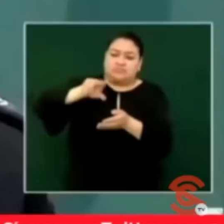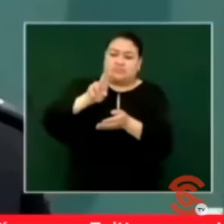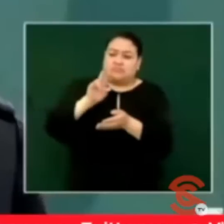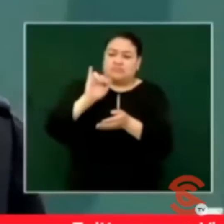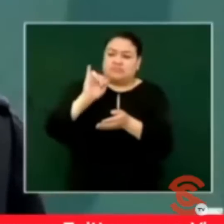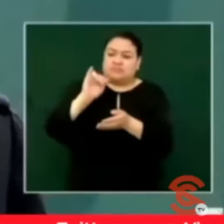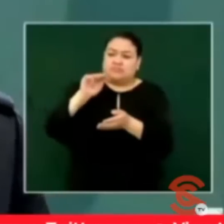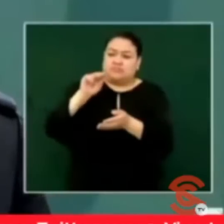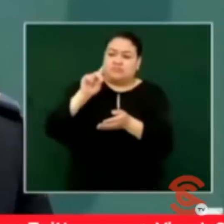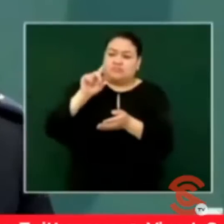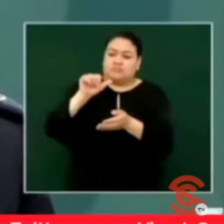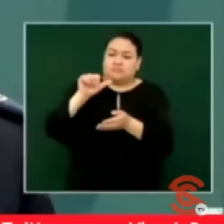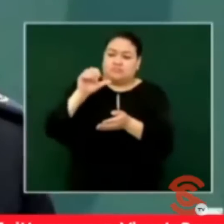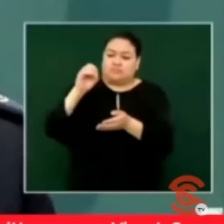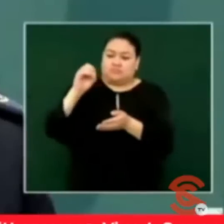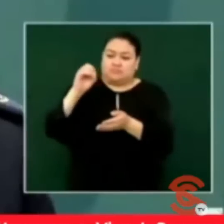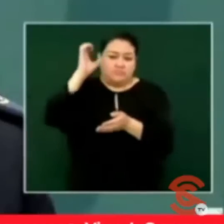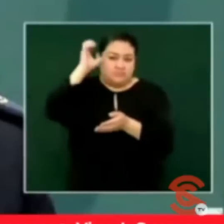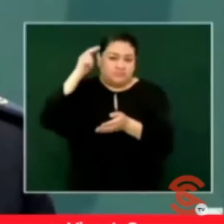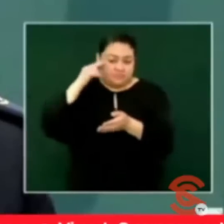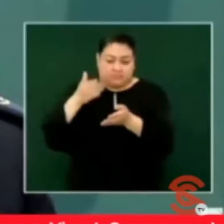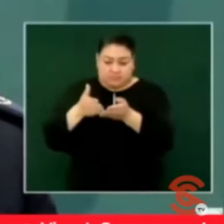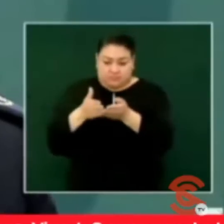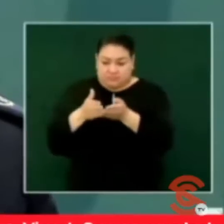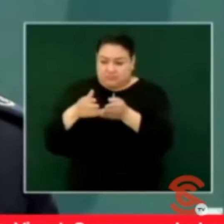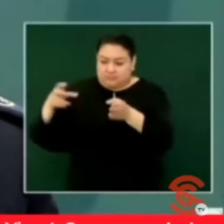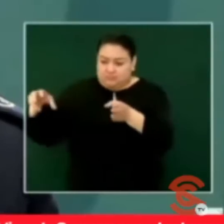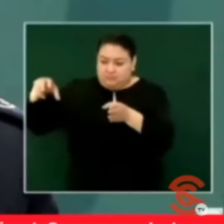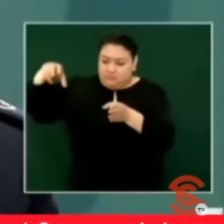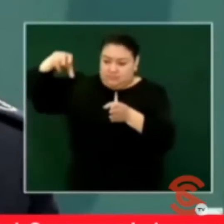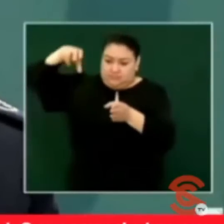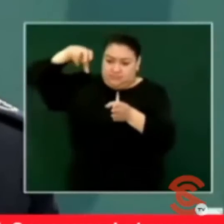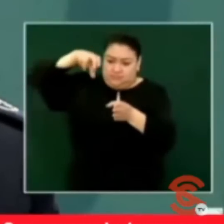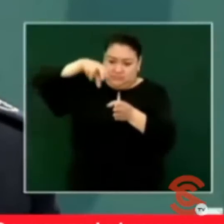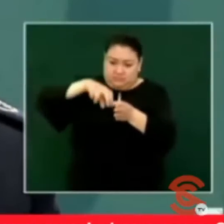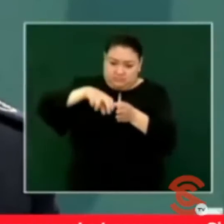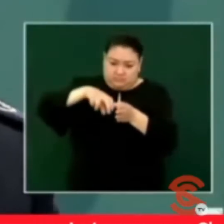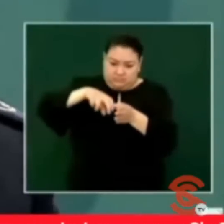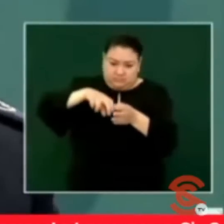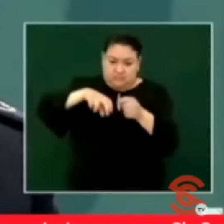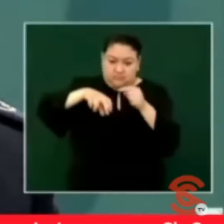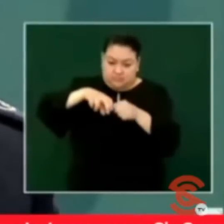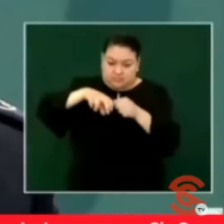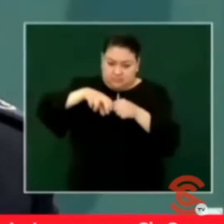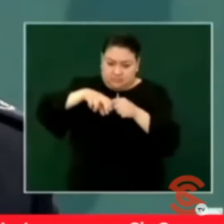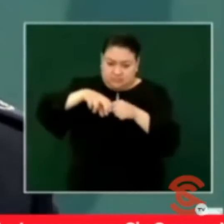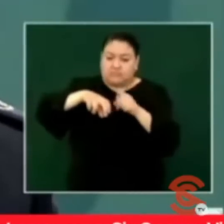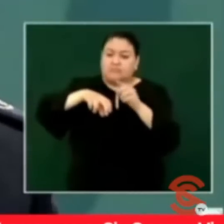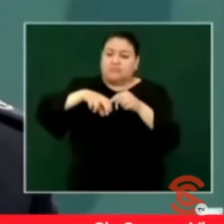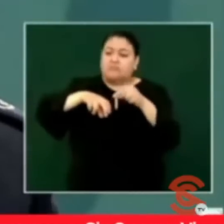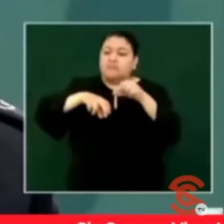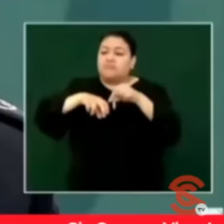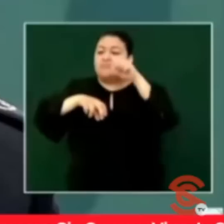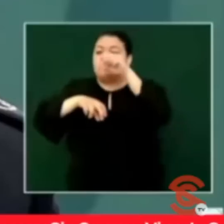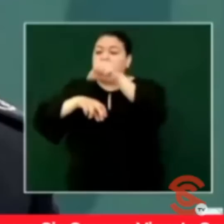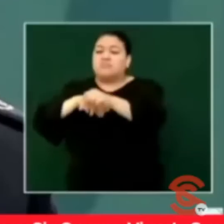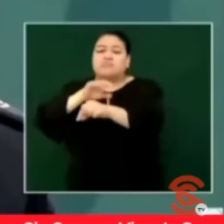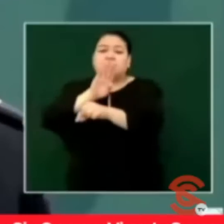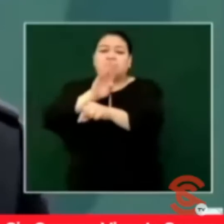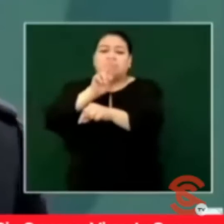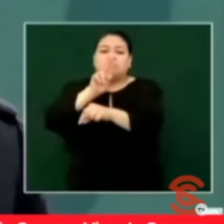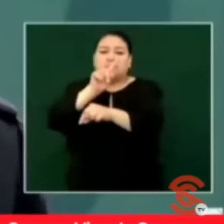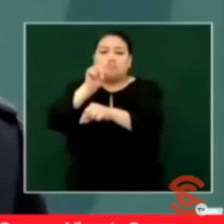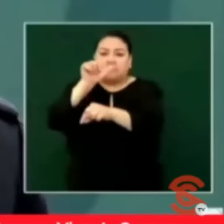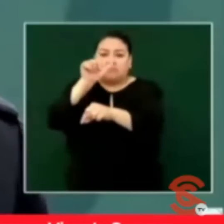cargó. No sabemos cómo lo trasladaron a Busan, Corea del Sur, y ahí se